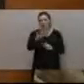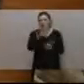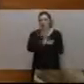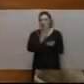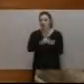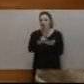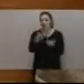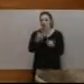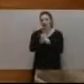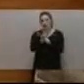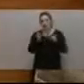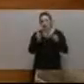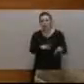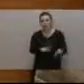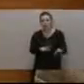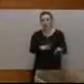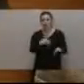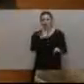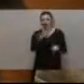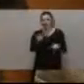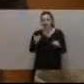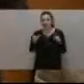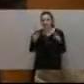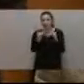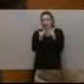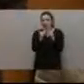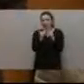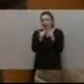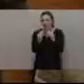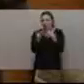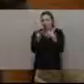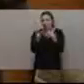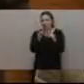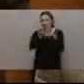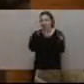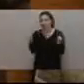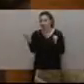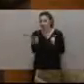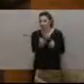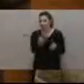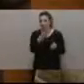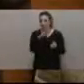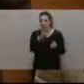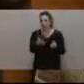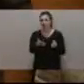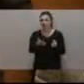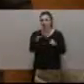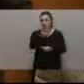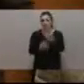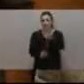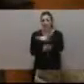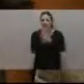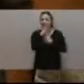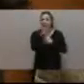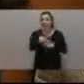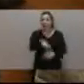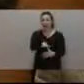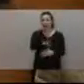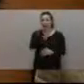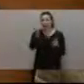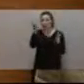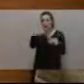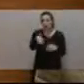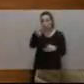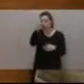abandonar su trabajo y a vivir casi encerrados en una burbuja. Muchos de estos problemas surgen debido a la incomprensión